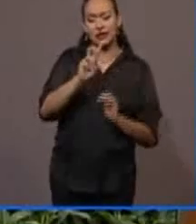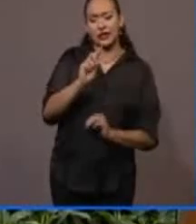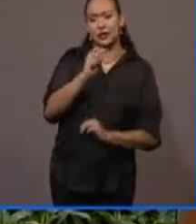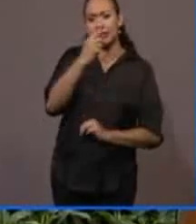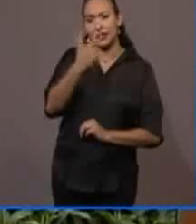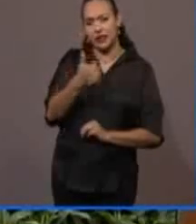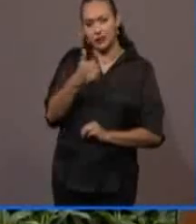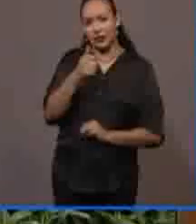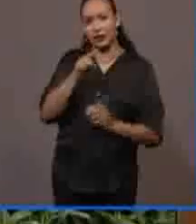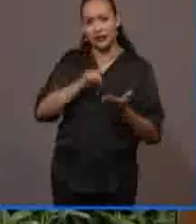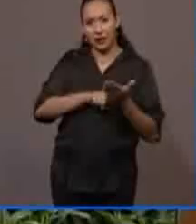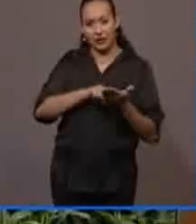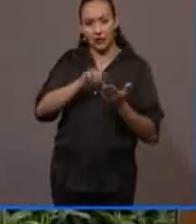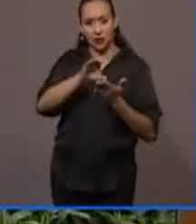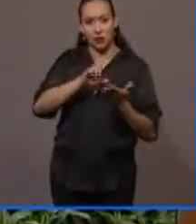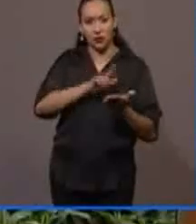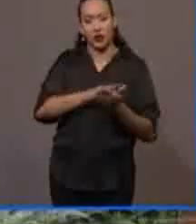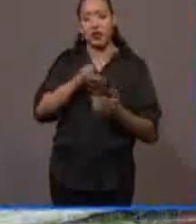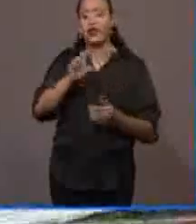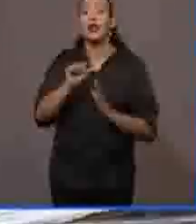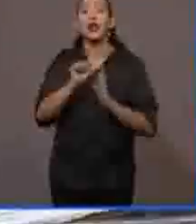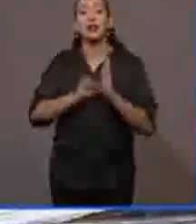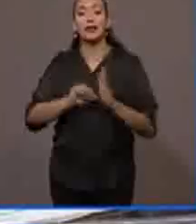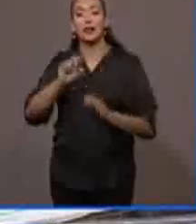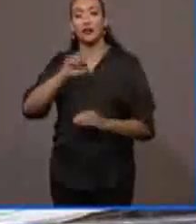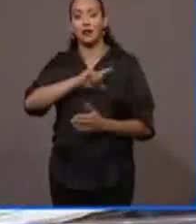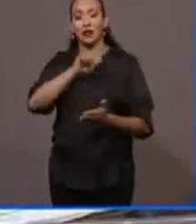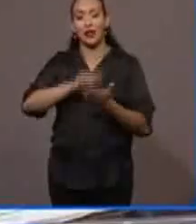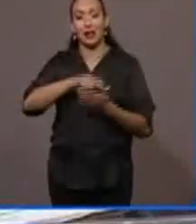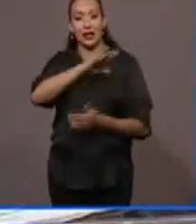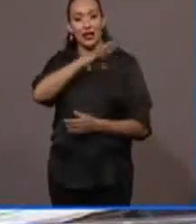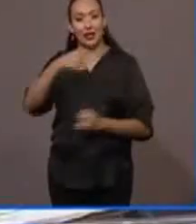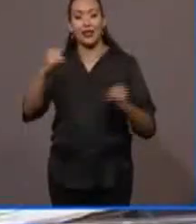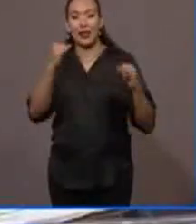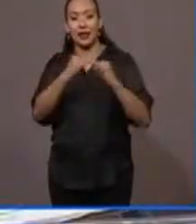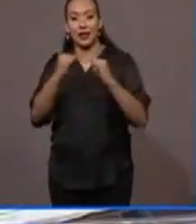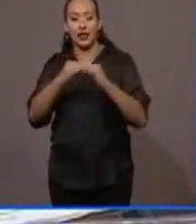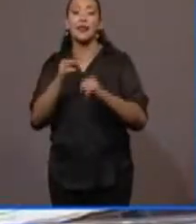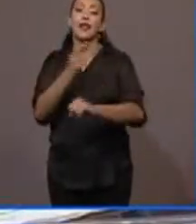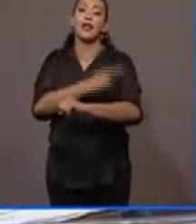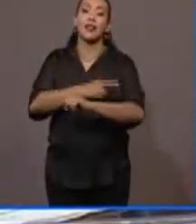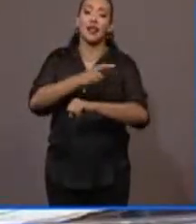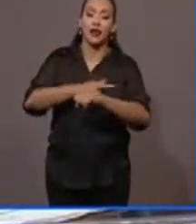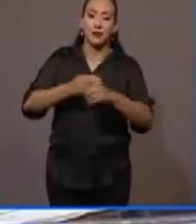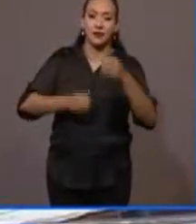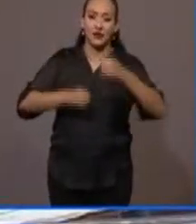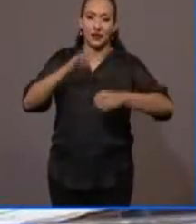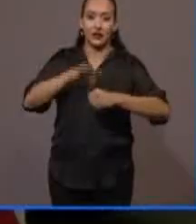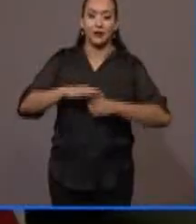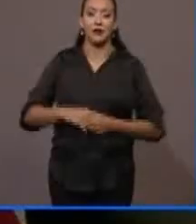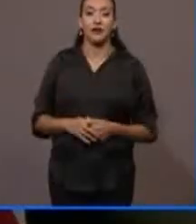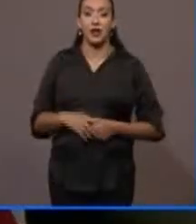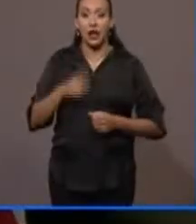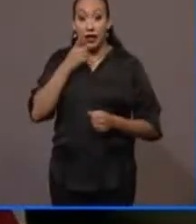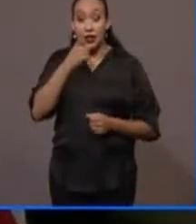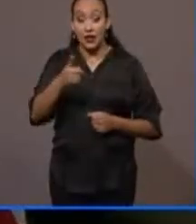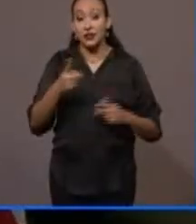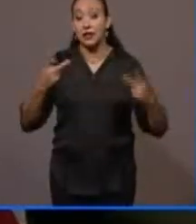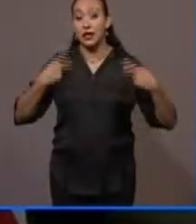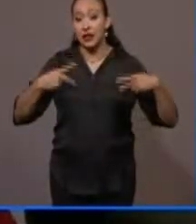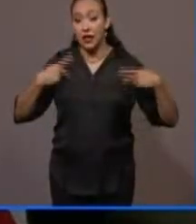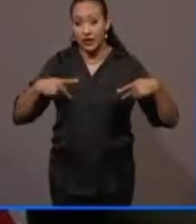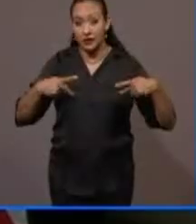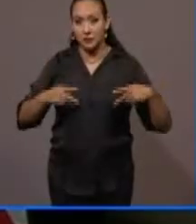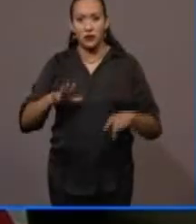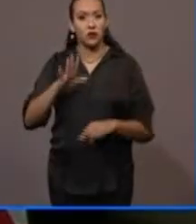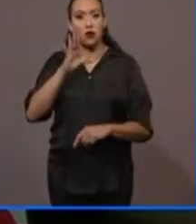artículo 36 constitucional y en artículos de la Ley General de Instituciones y Procedimientos Electorales, que impide a las